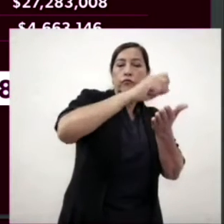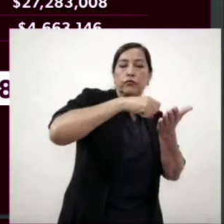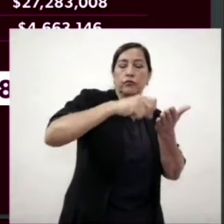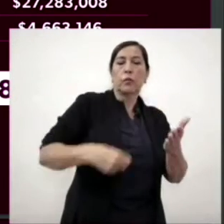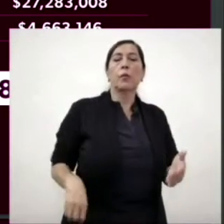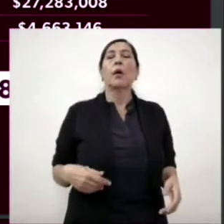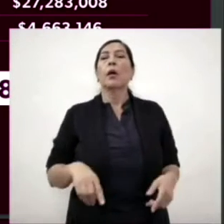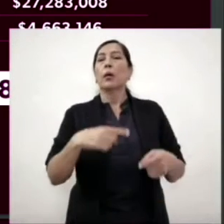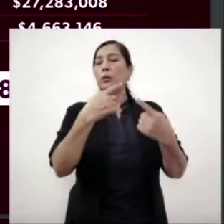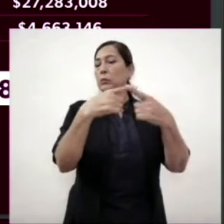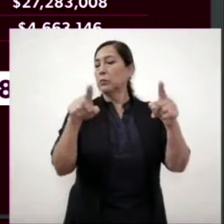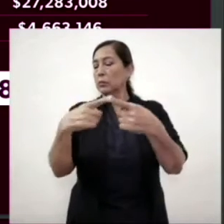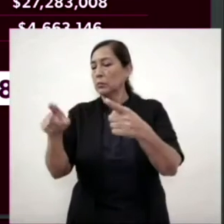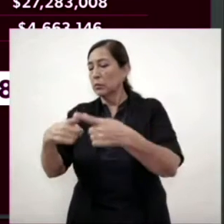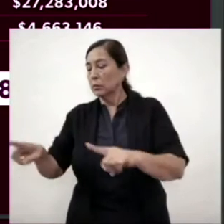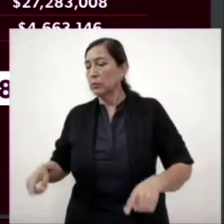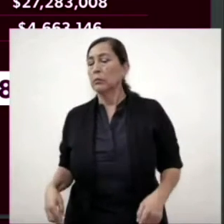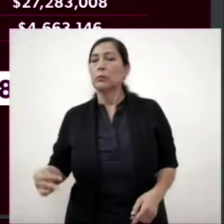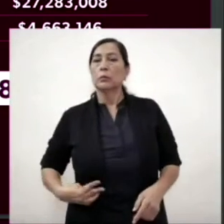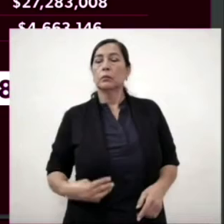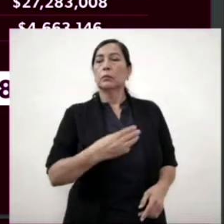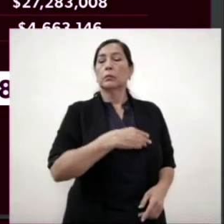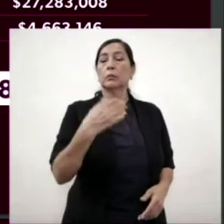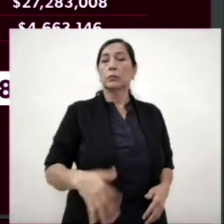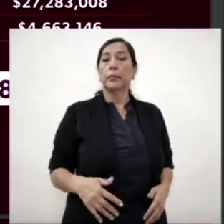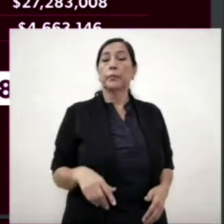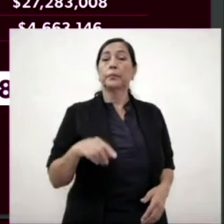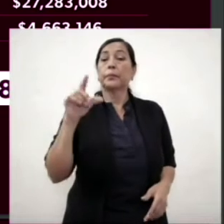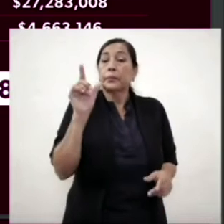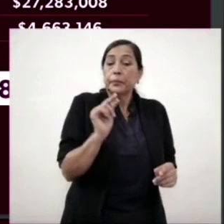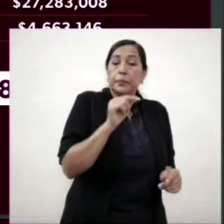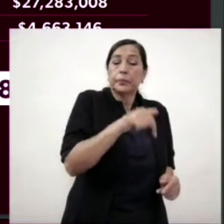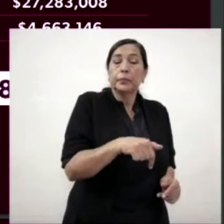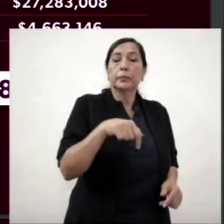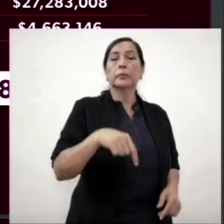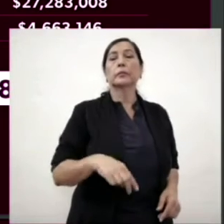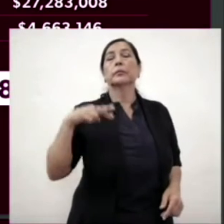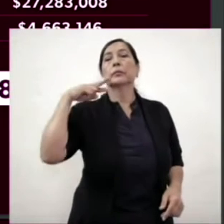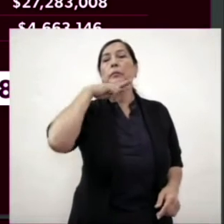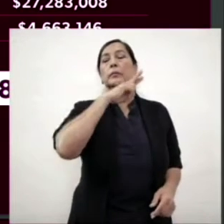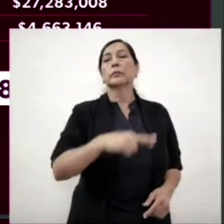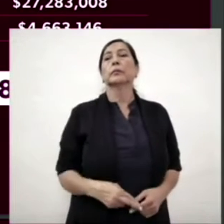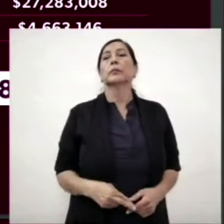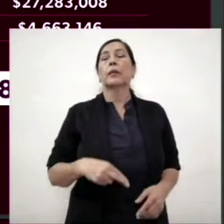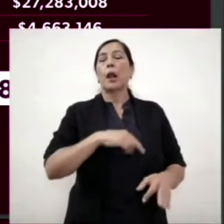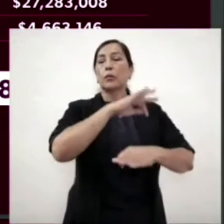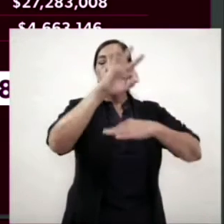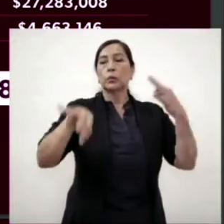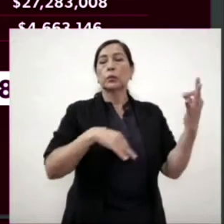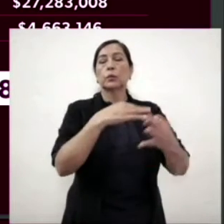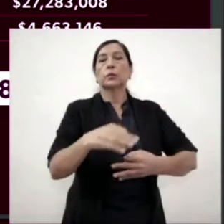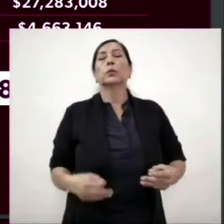Yurécuaro y en unos minutos más Zamora, por un total de